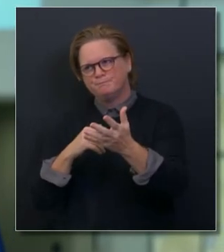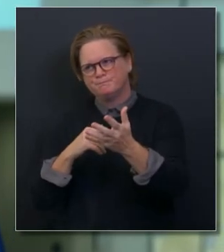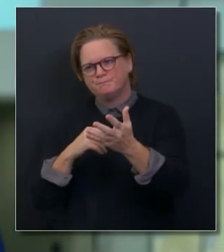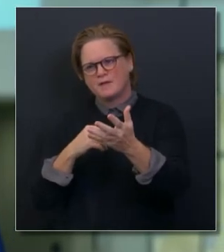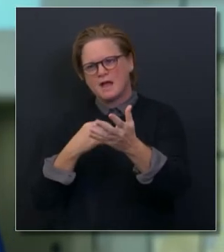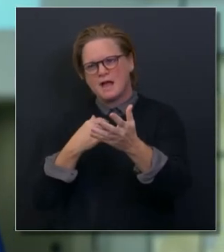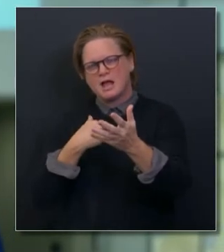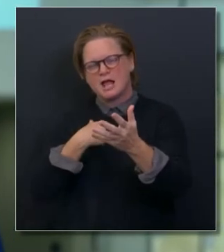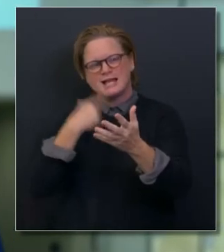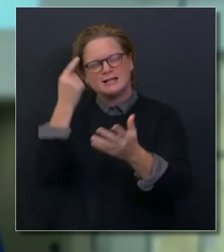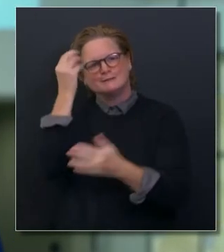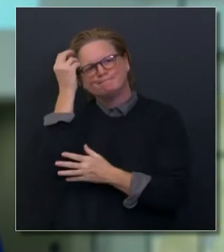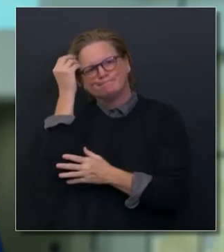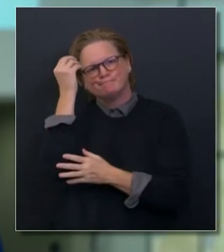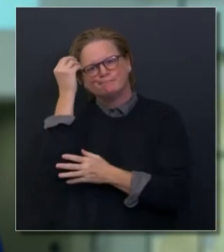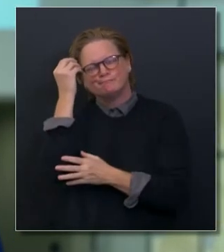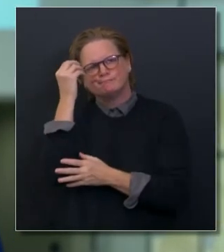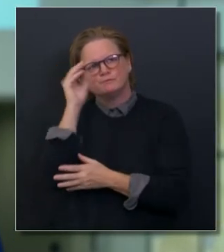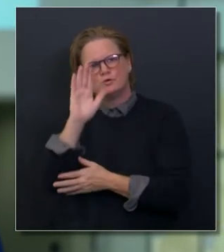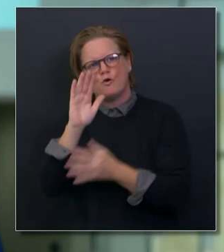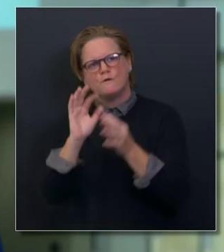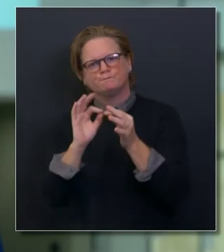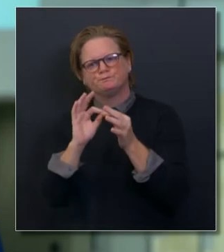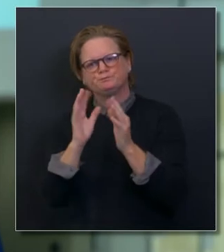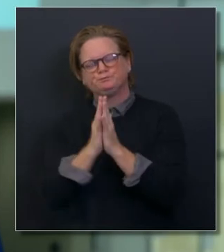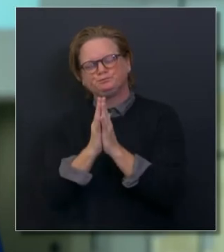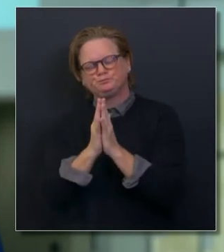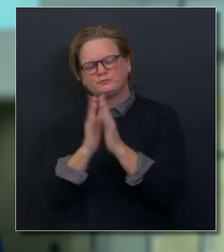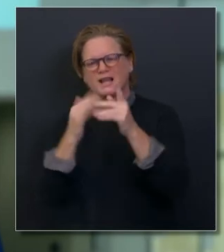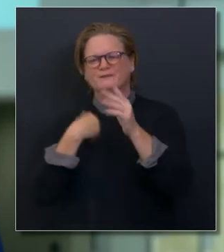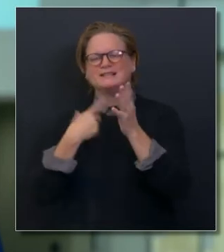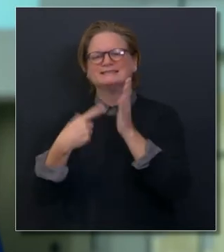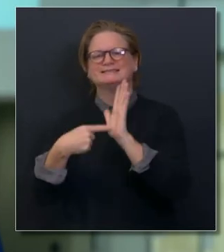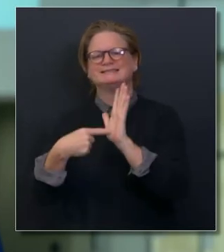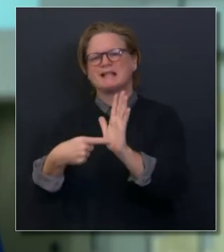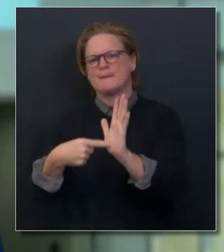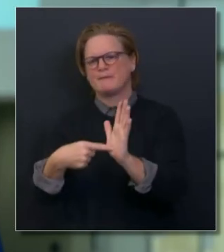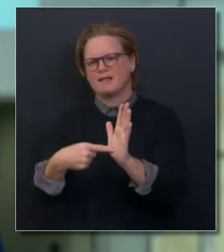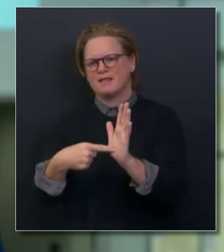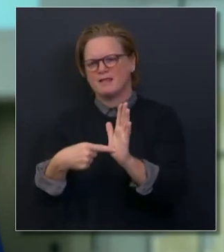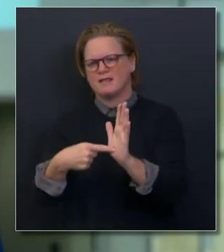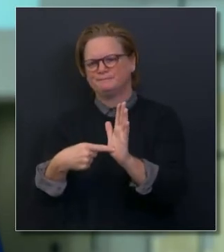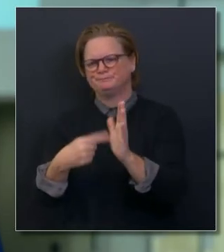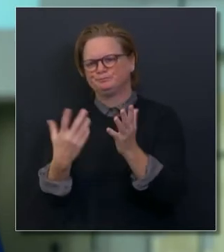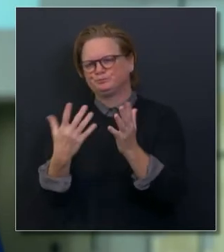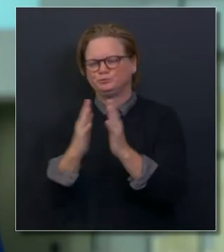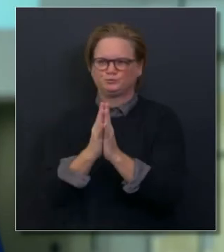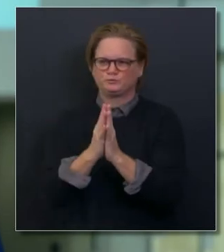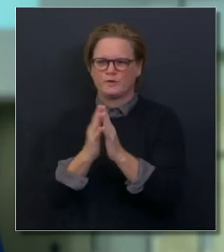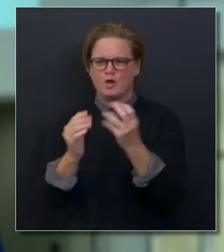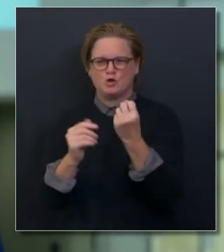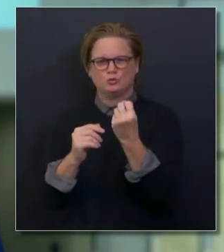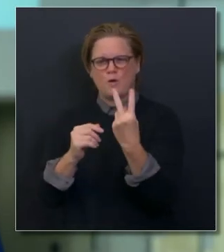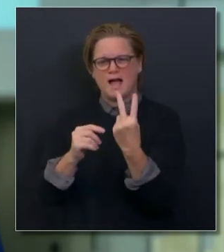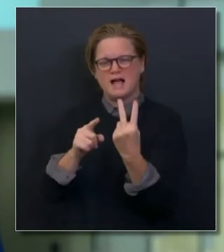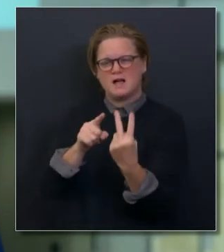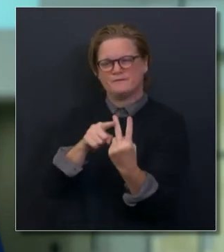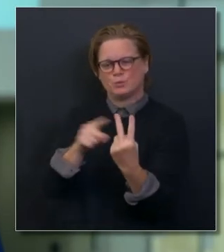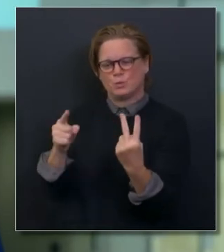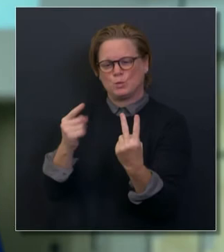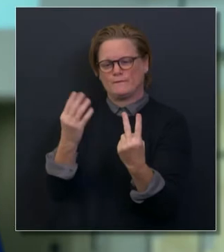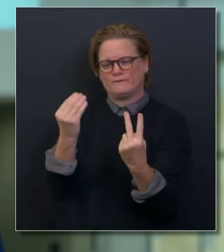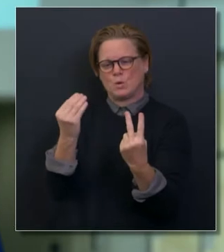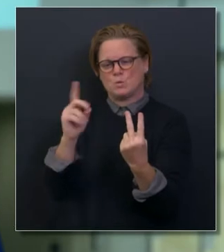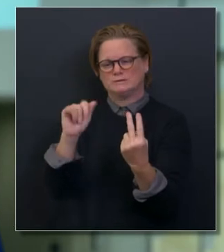Pienso esto en las reglas utilizando el número 12. Si ve los casos de hace unos días, 12 días,